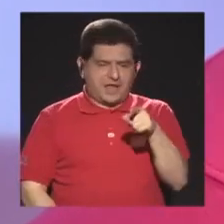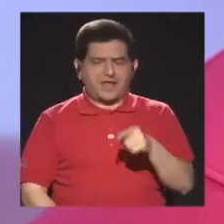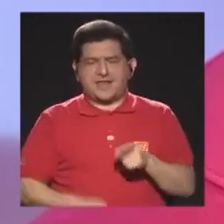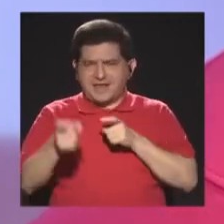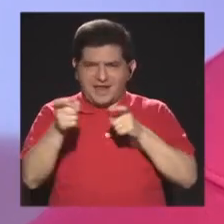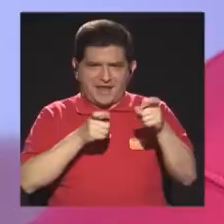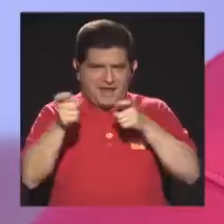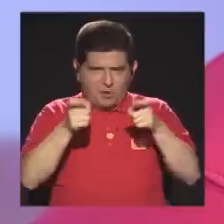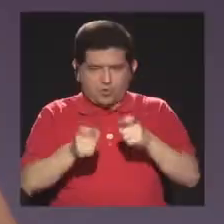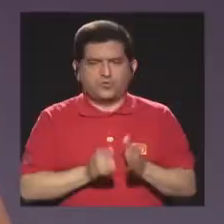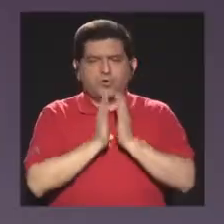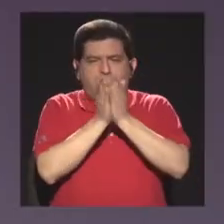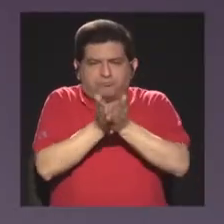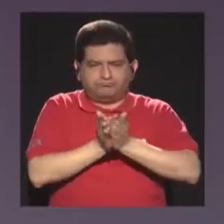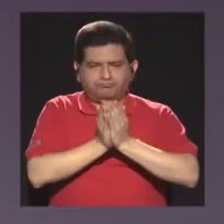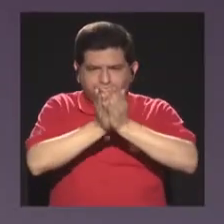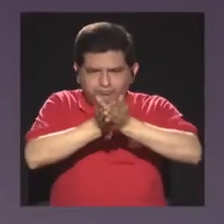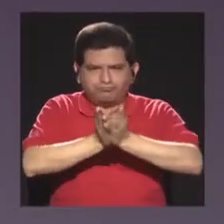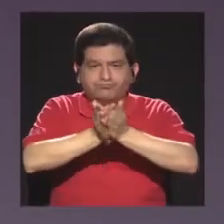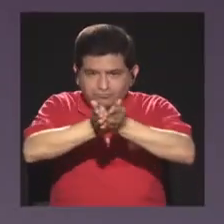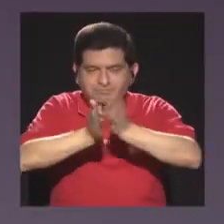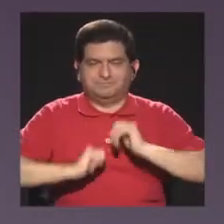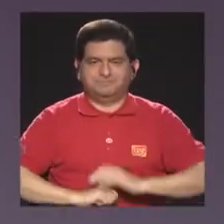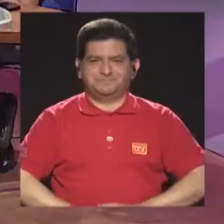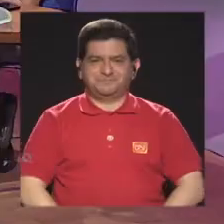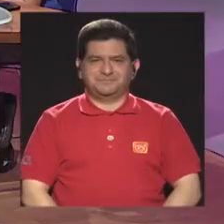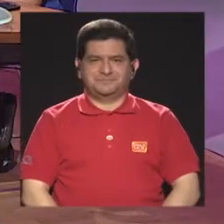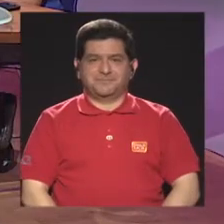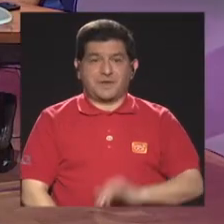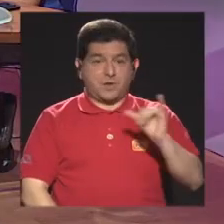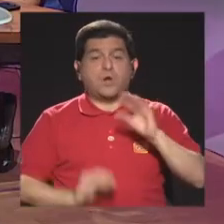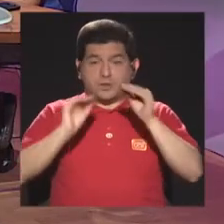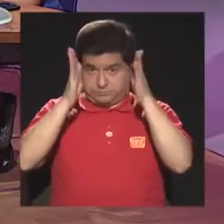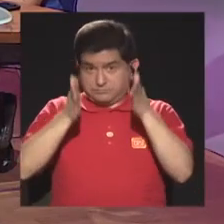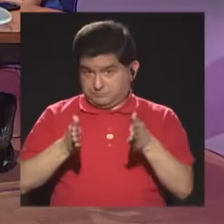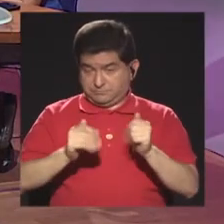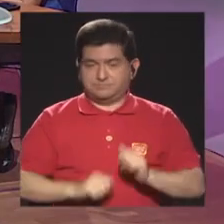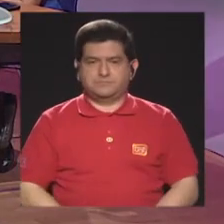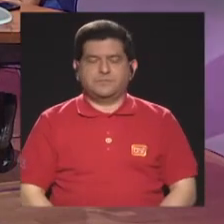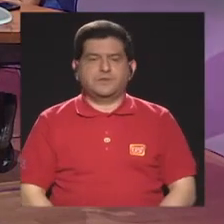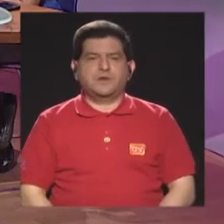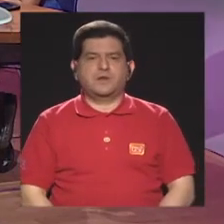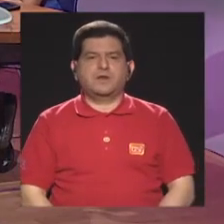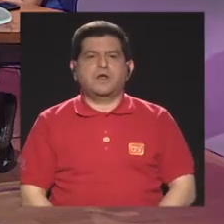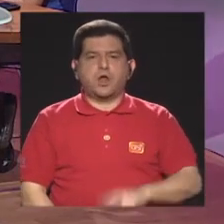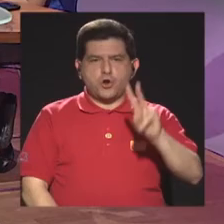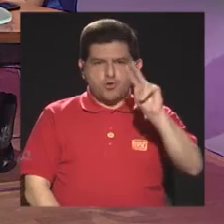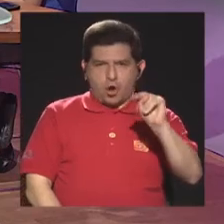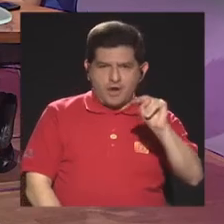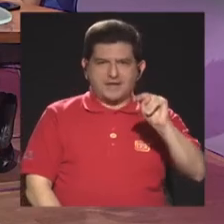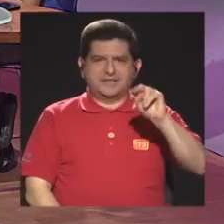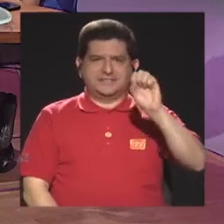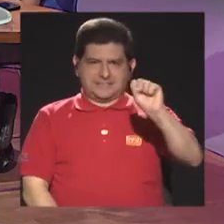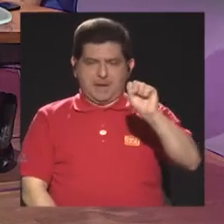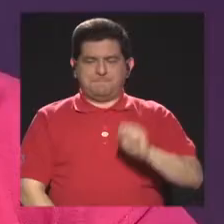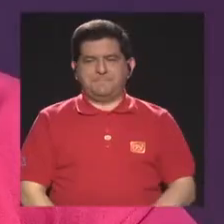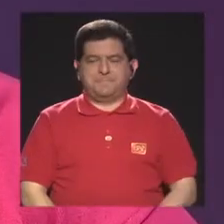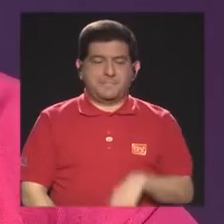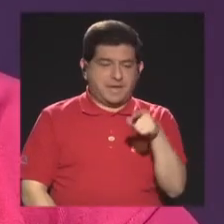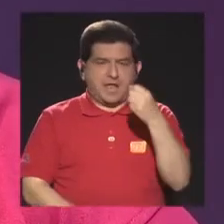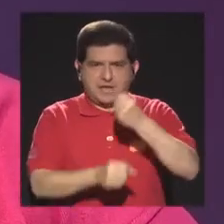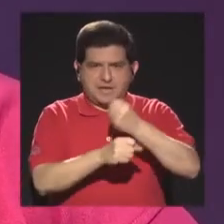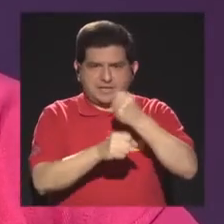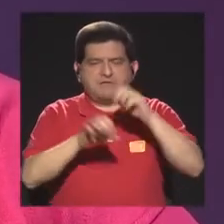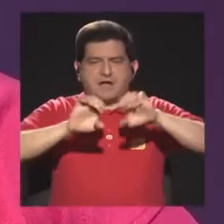pero es controladora de buques, sí. ¿Verdad? E instructora también. Sí, Norlie Stamp, que es operadora